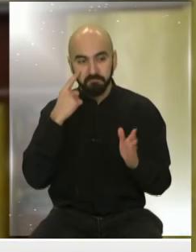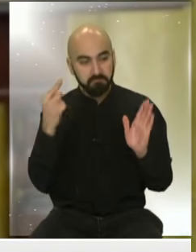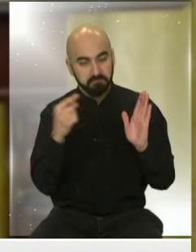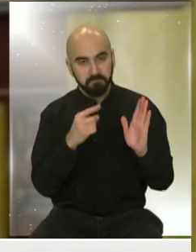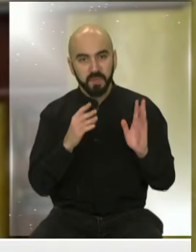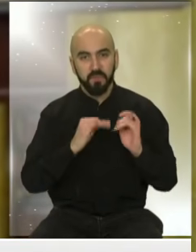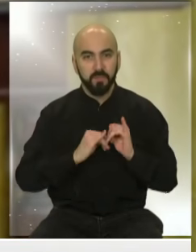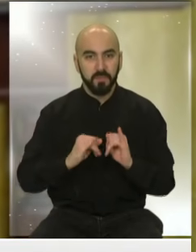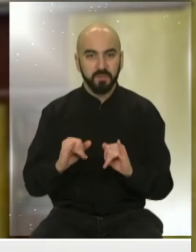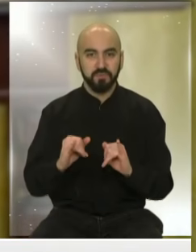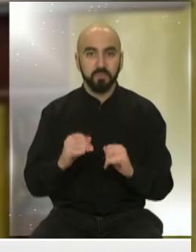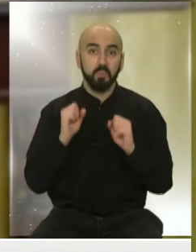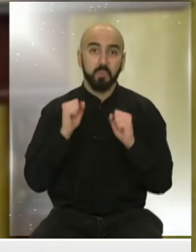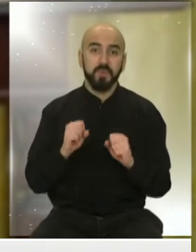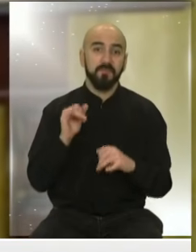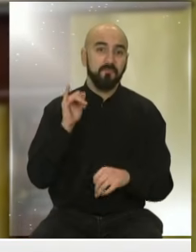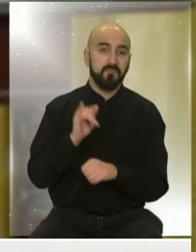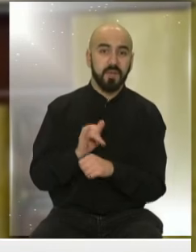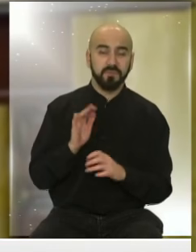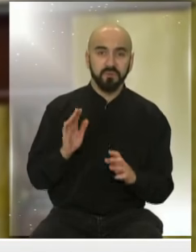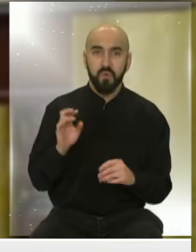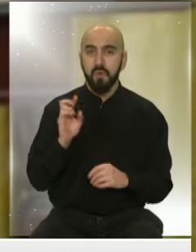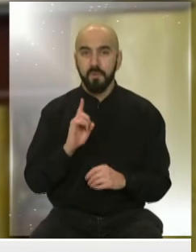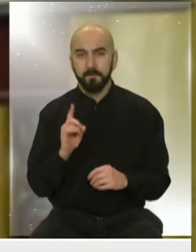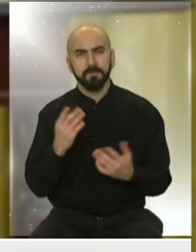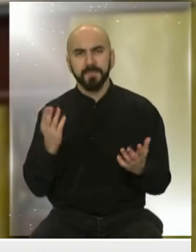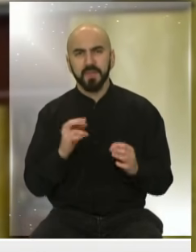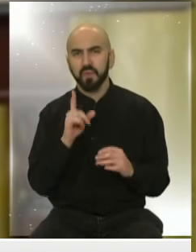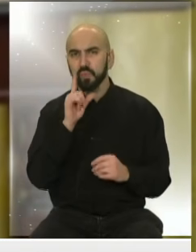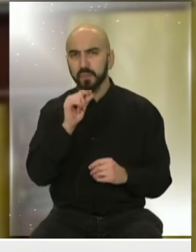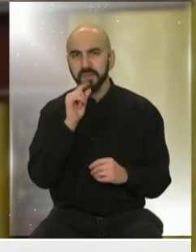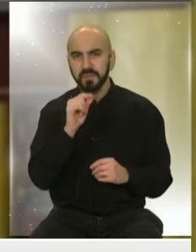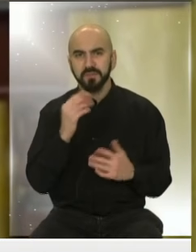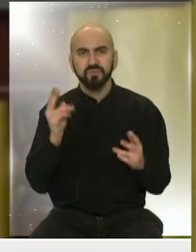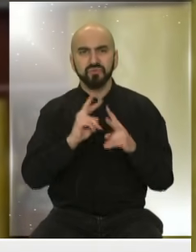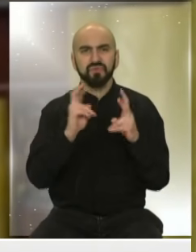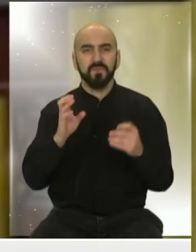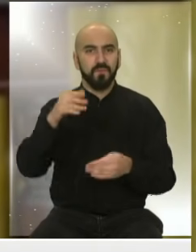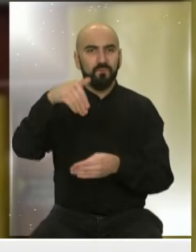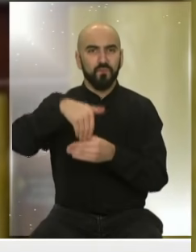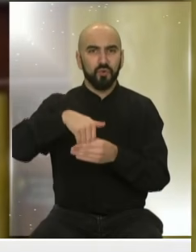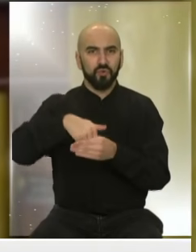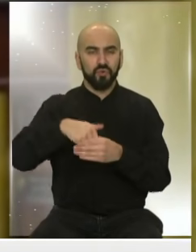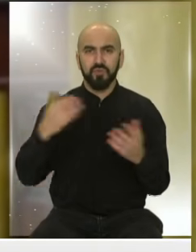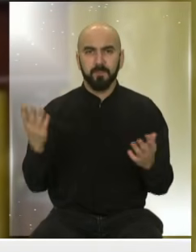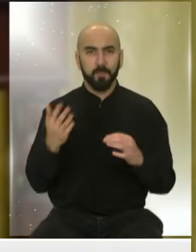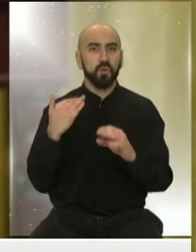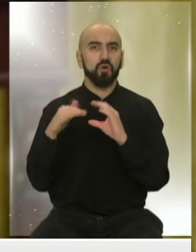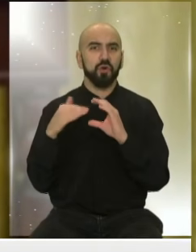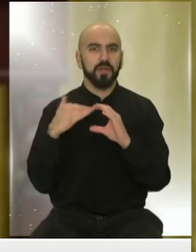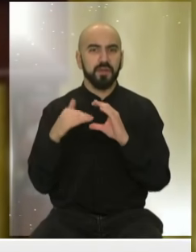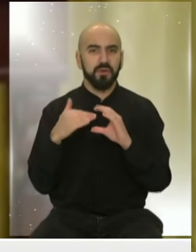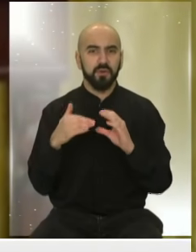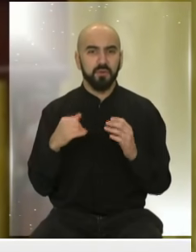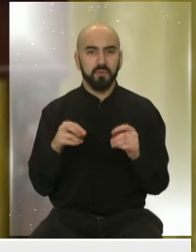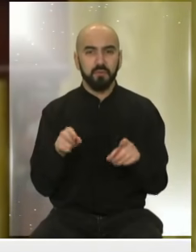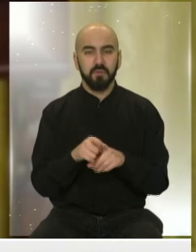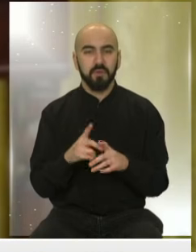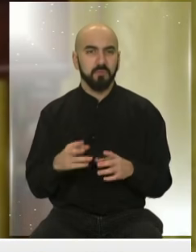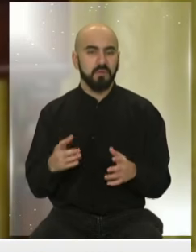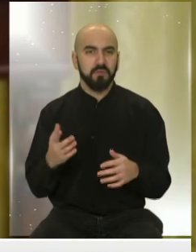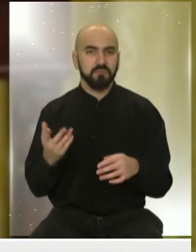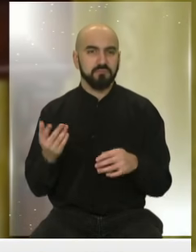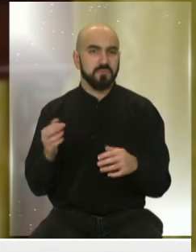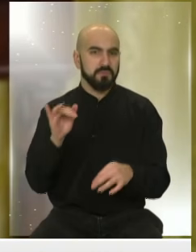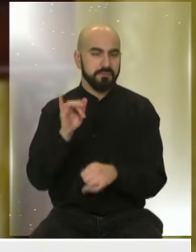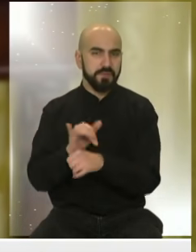entender que podía ser falsa o sesgada. Se trataba de un tweet sobre el voto por correo que Trump señalaba directamente como fraudulento. Al